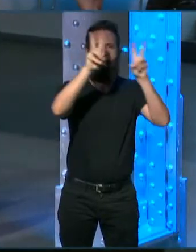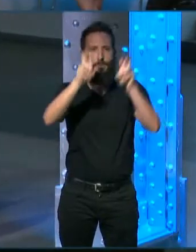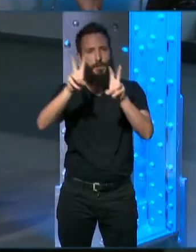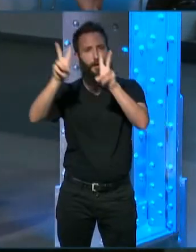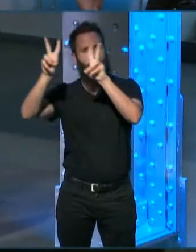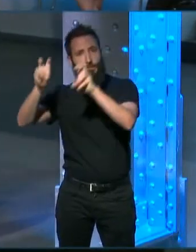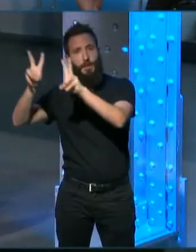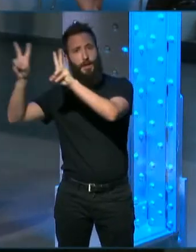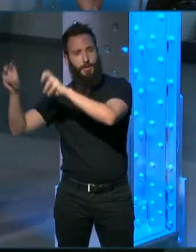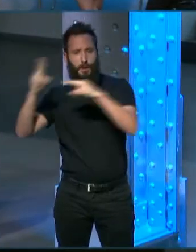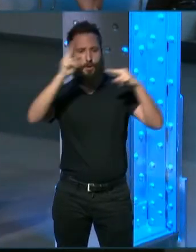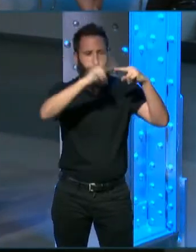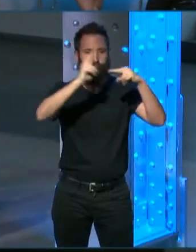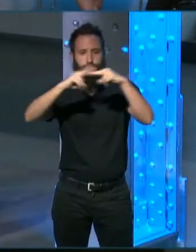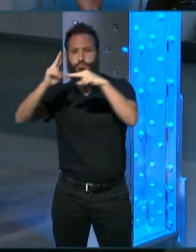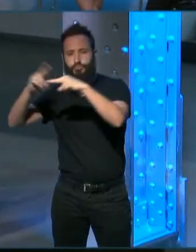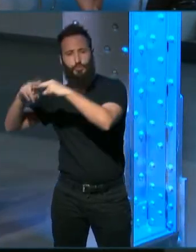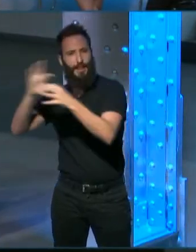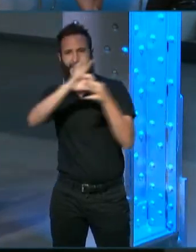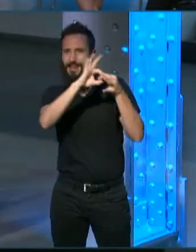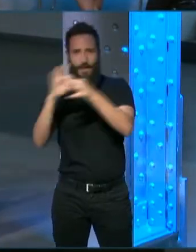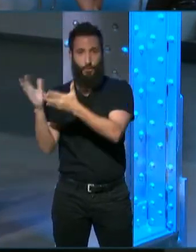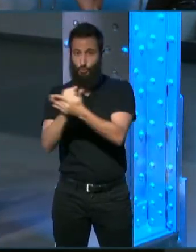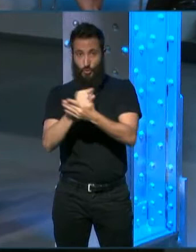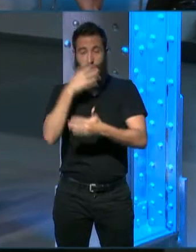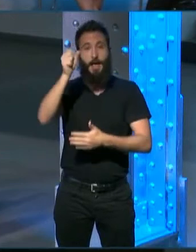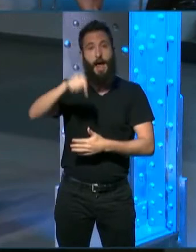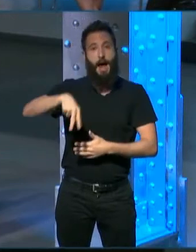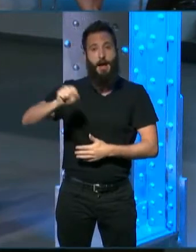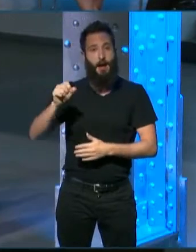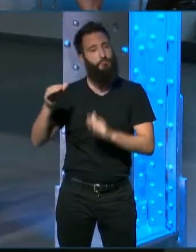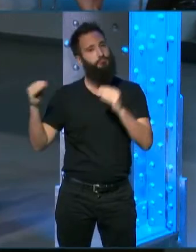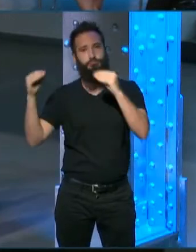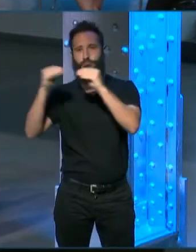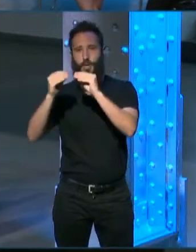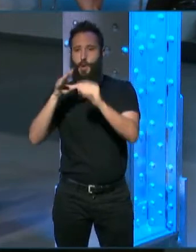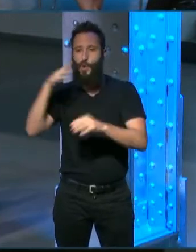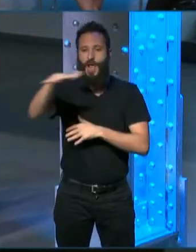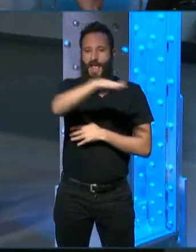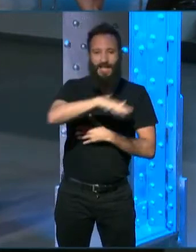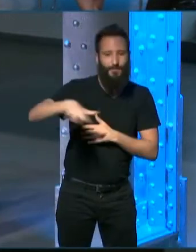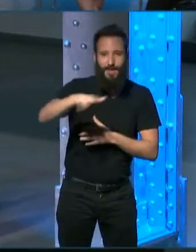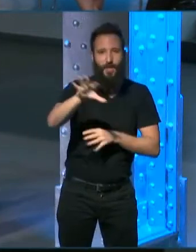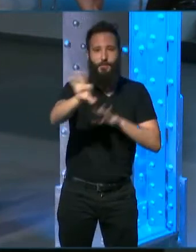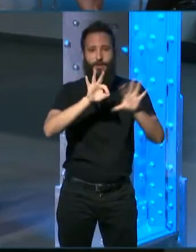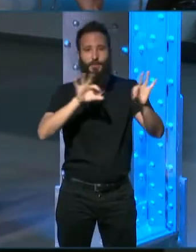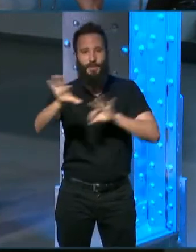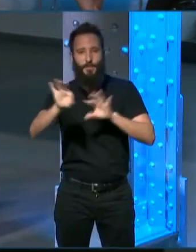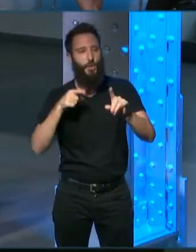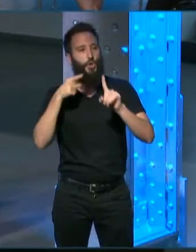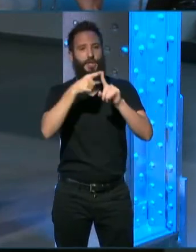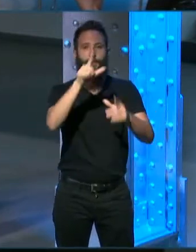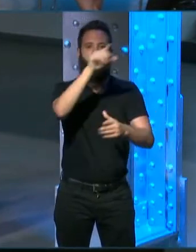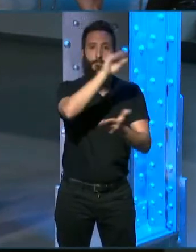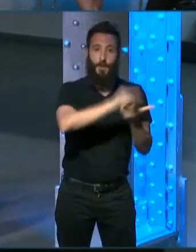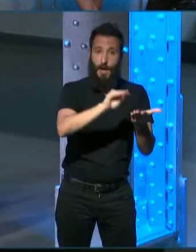bien hilado, y también coincido con Ana en que los espacios que habéis elegido para rodar a cada uno de los escritores y de las